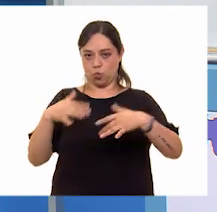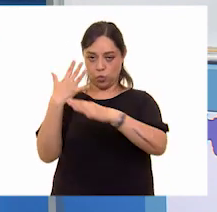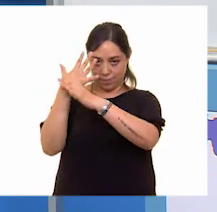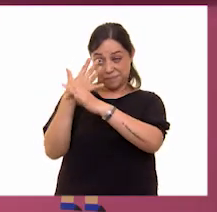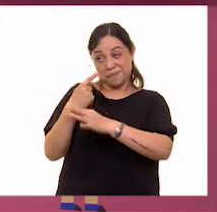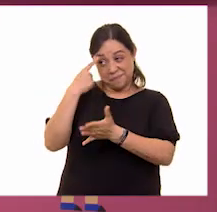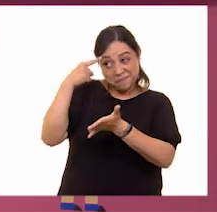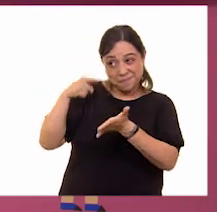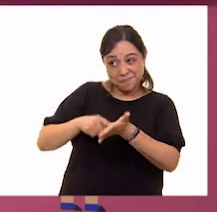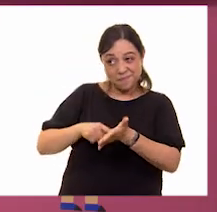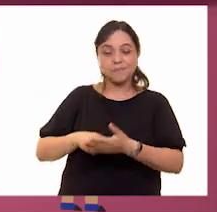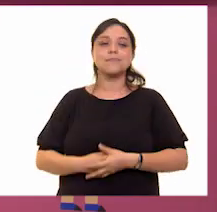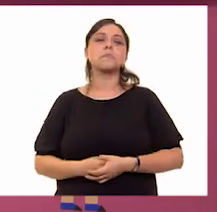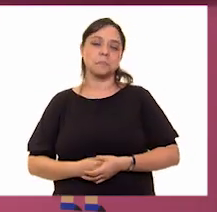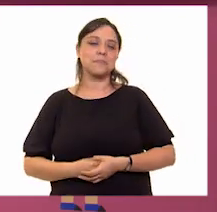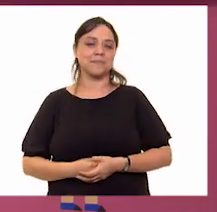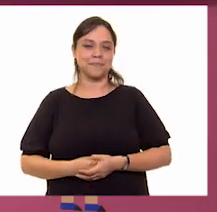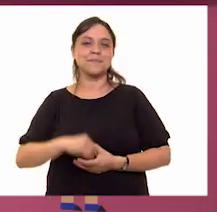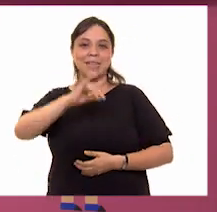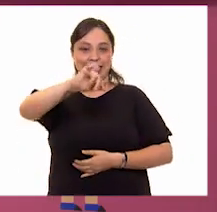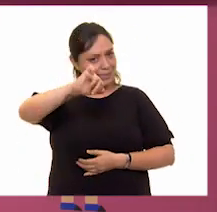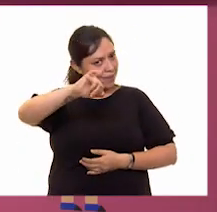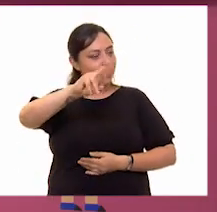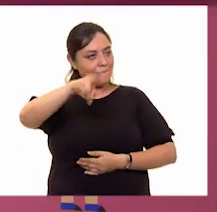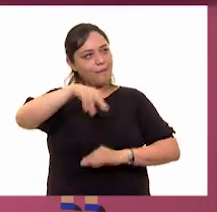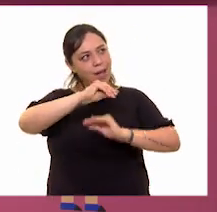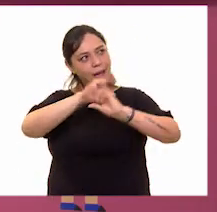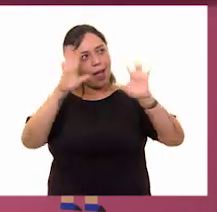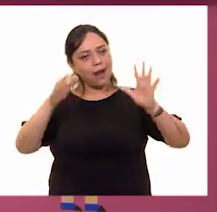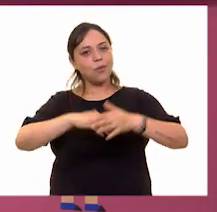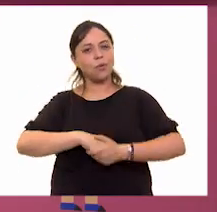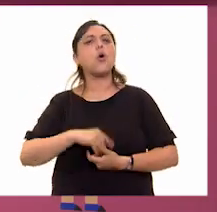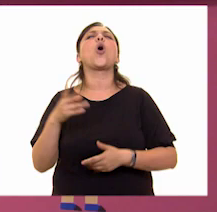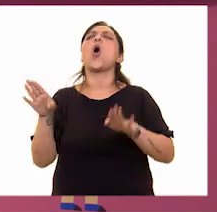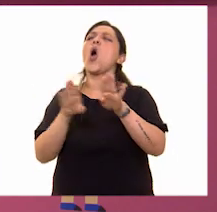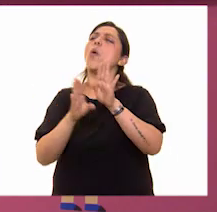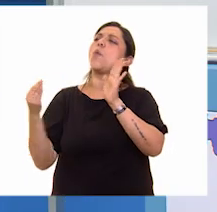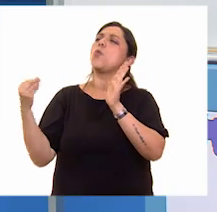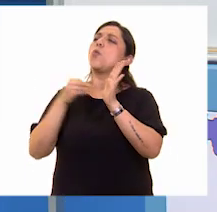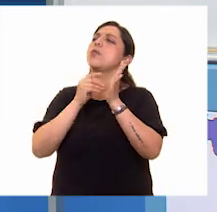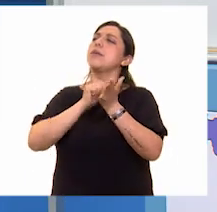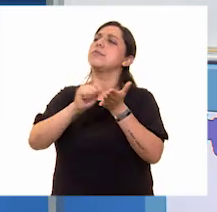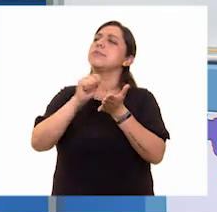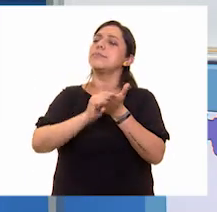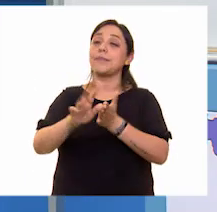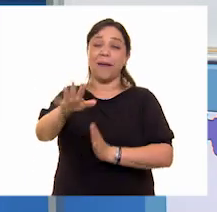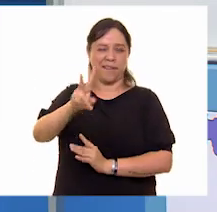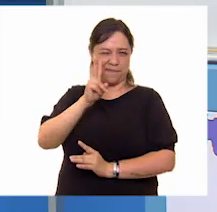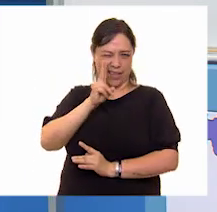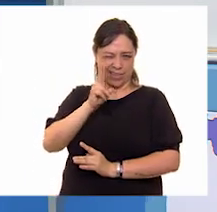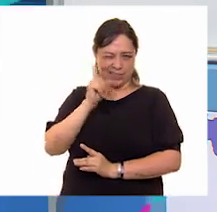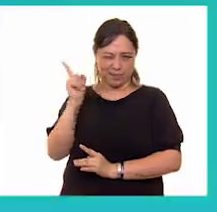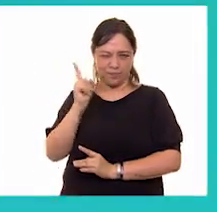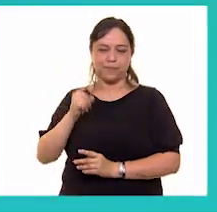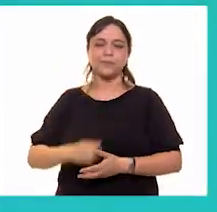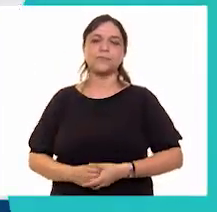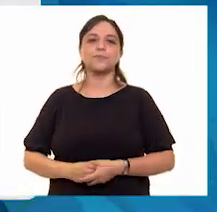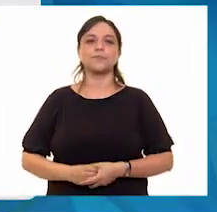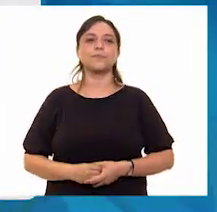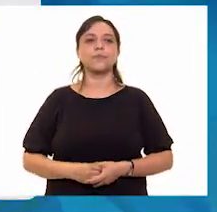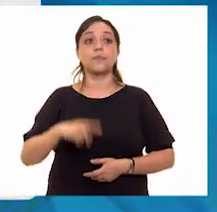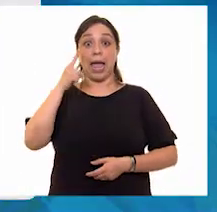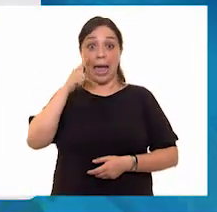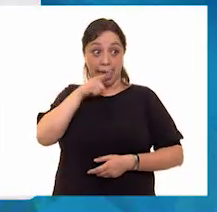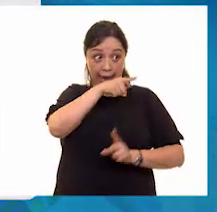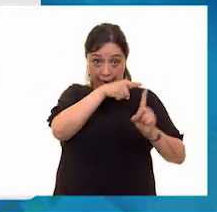creen? Sí, claro que sí, maestra. Pero ¿cómo quedaría? Sí. A ver, ¿qué les parece lo siguiente? Para